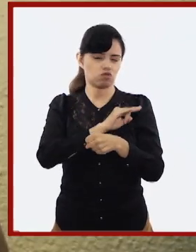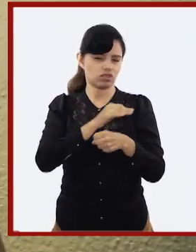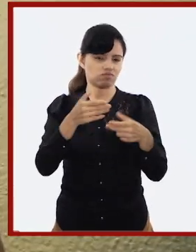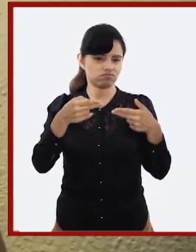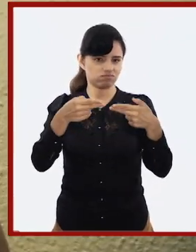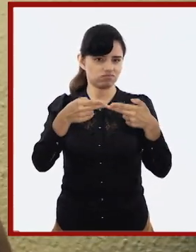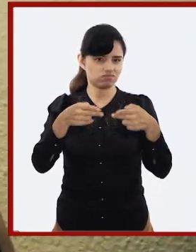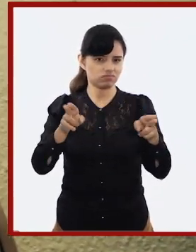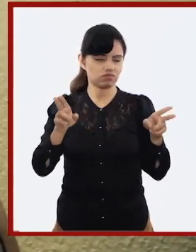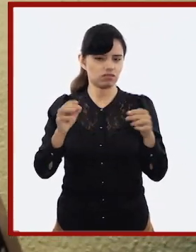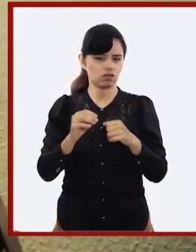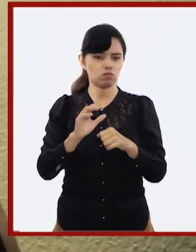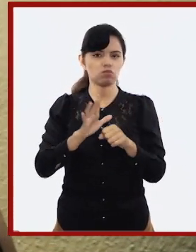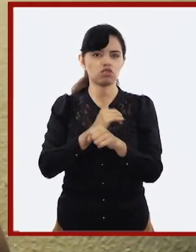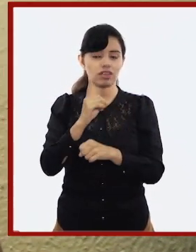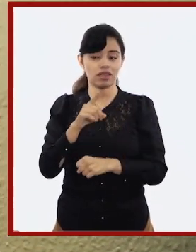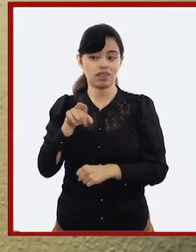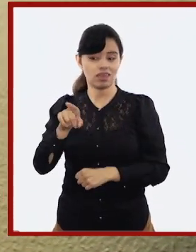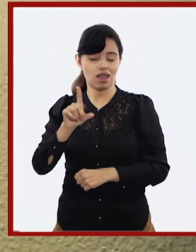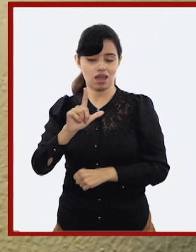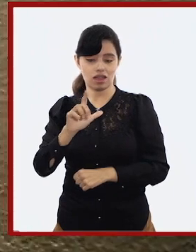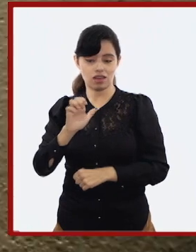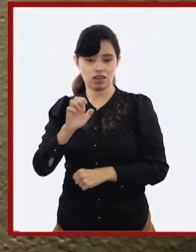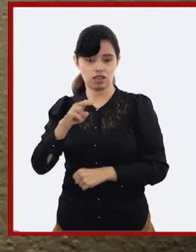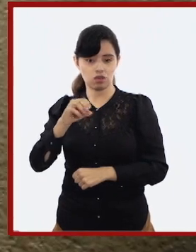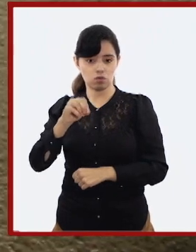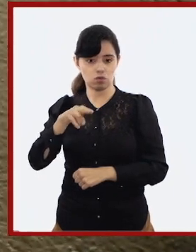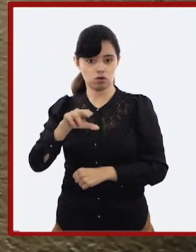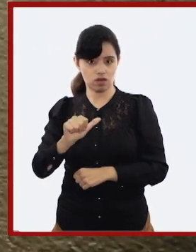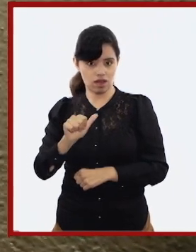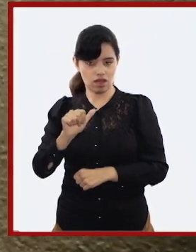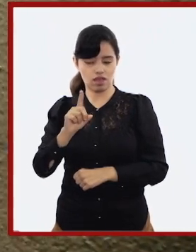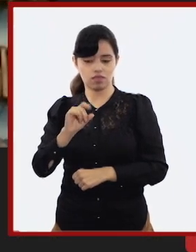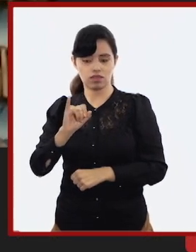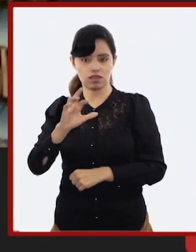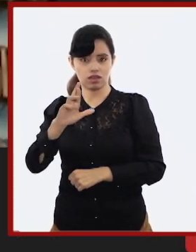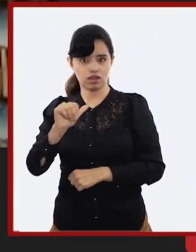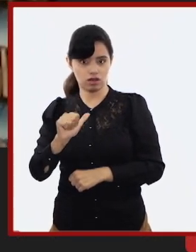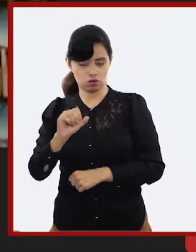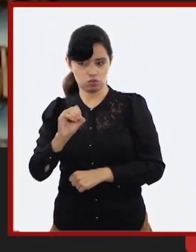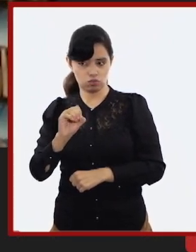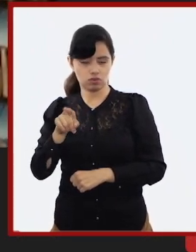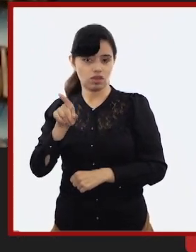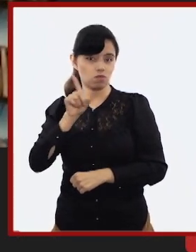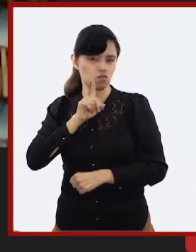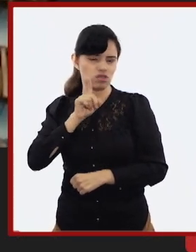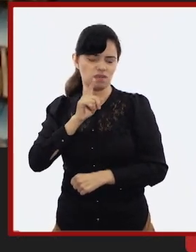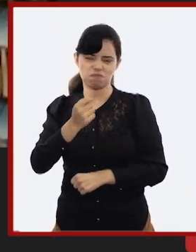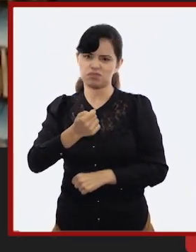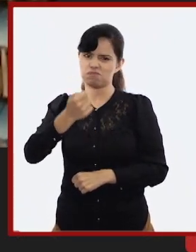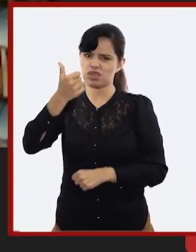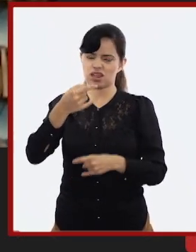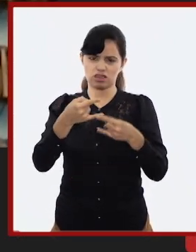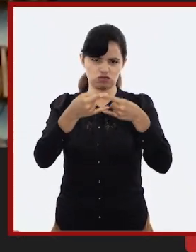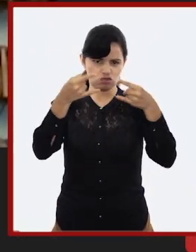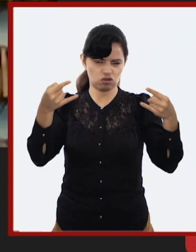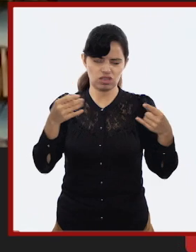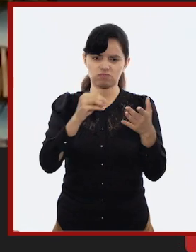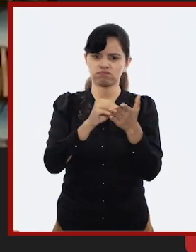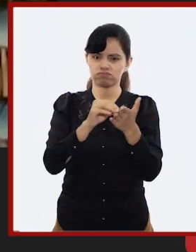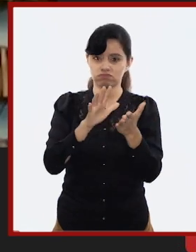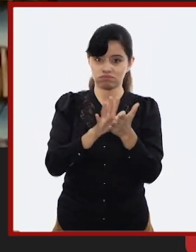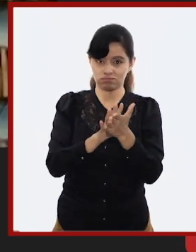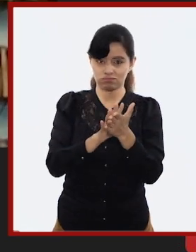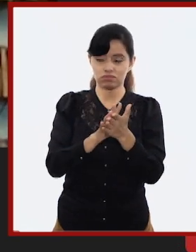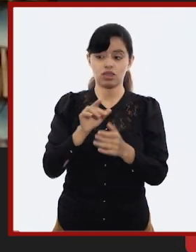Leona Vicario fue la primera mujer que se le reconoció en la historia de México, antes incluso que a